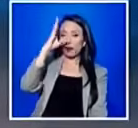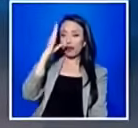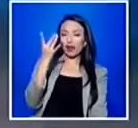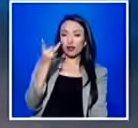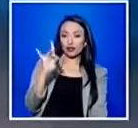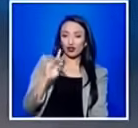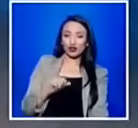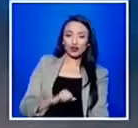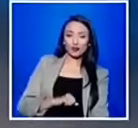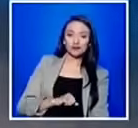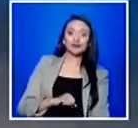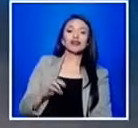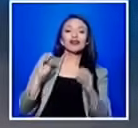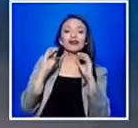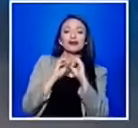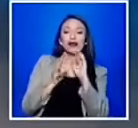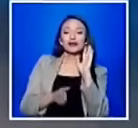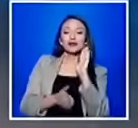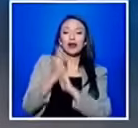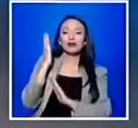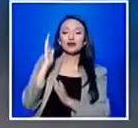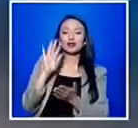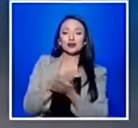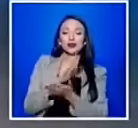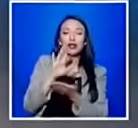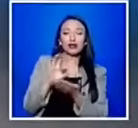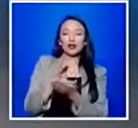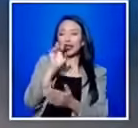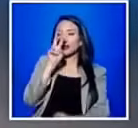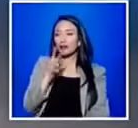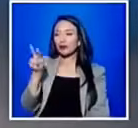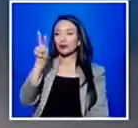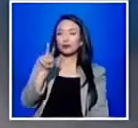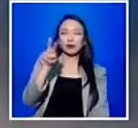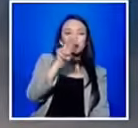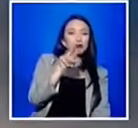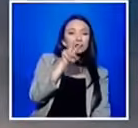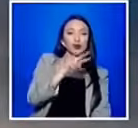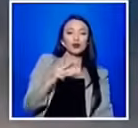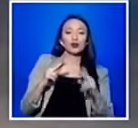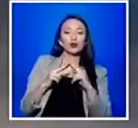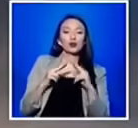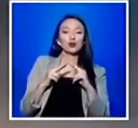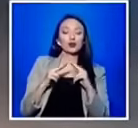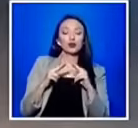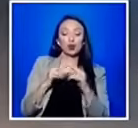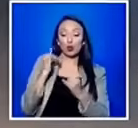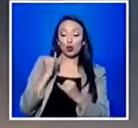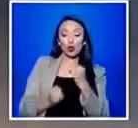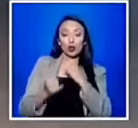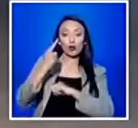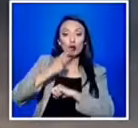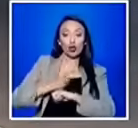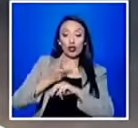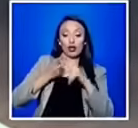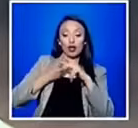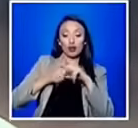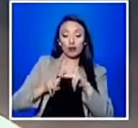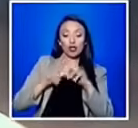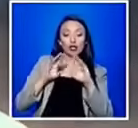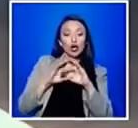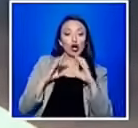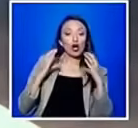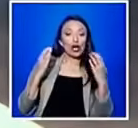8:18, seguimos recorriendo las instituciones educativas de la capital para conocer cómo avanza este último día de